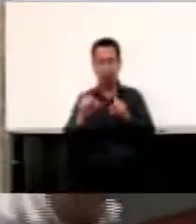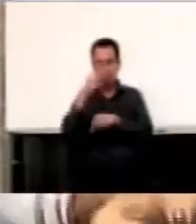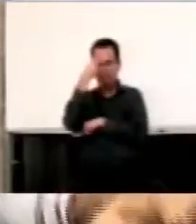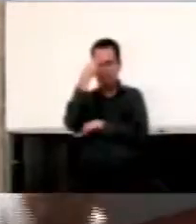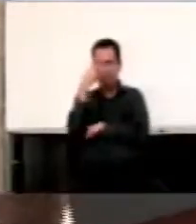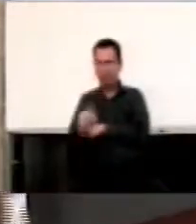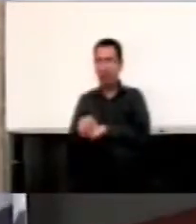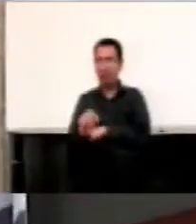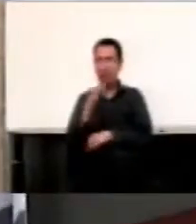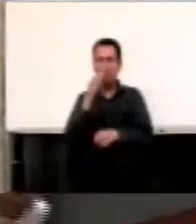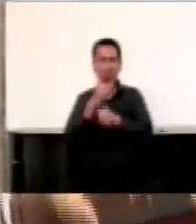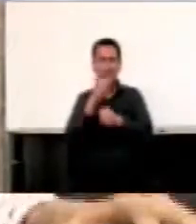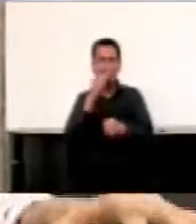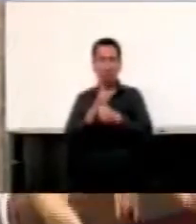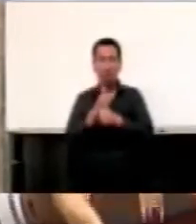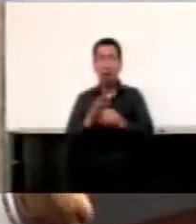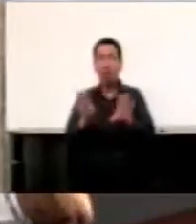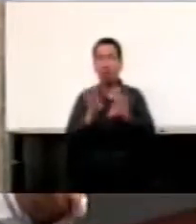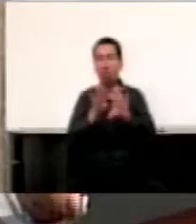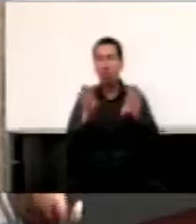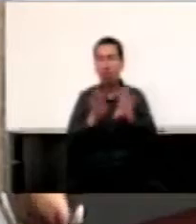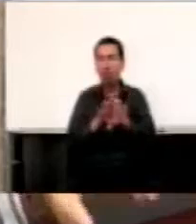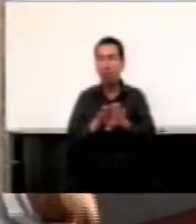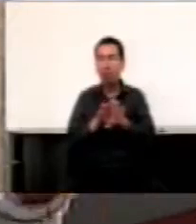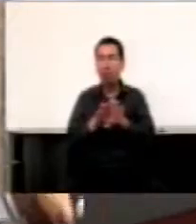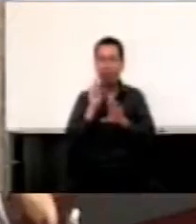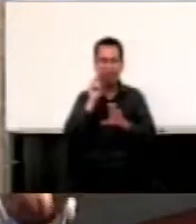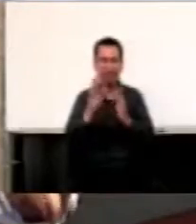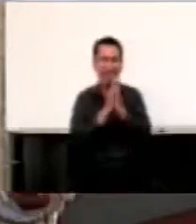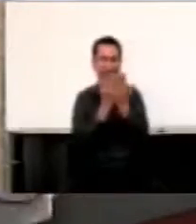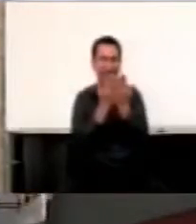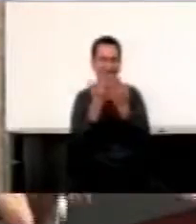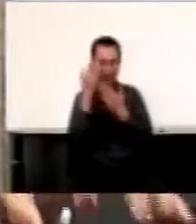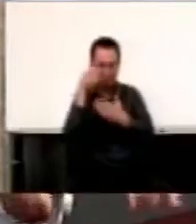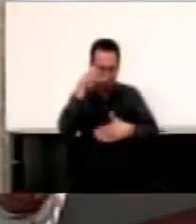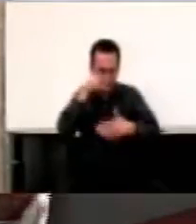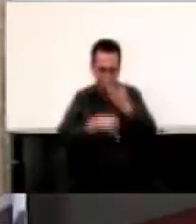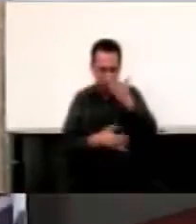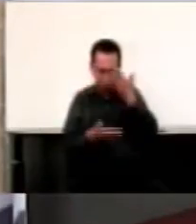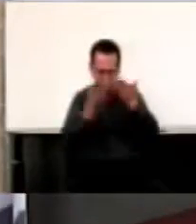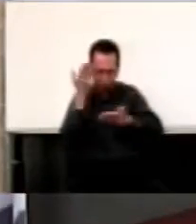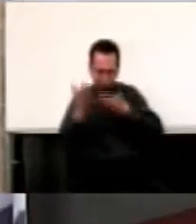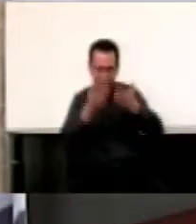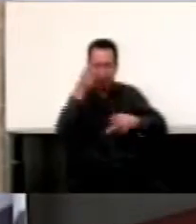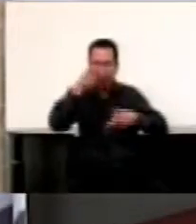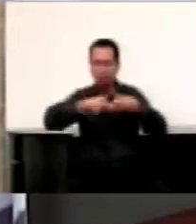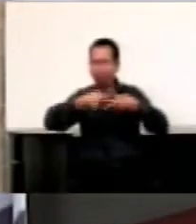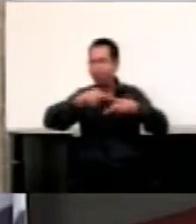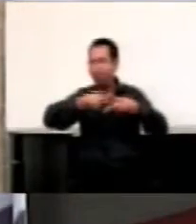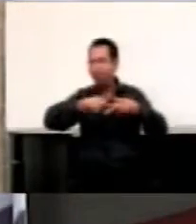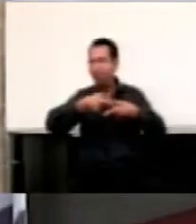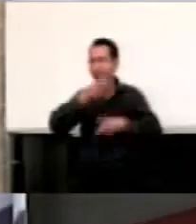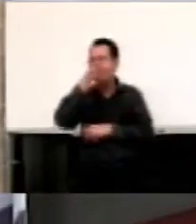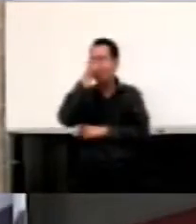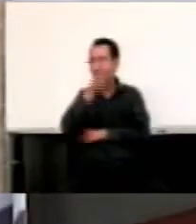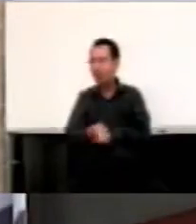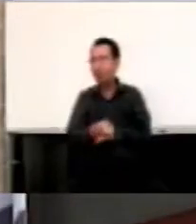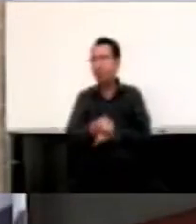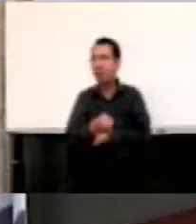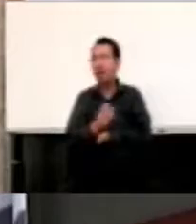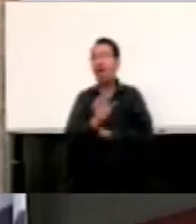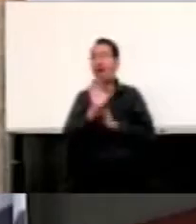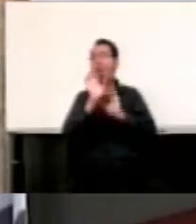como referencia lo que abordan en este apartado de análisis de datos estadísticos, es, a